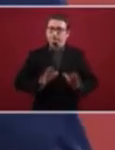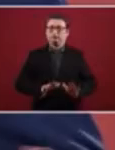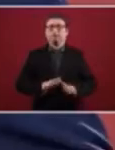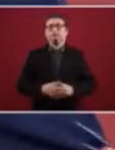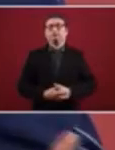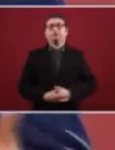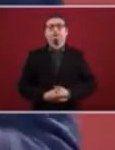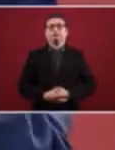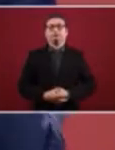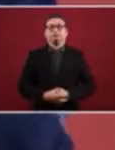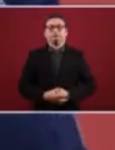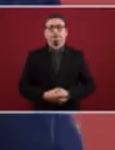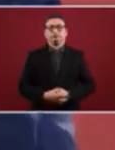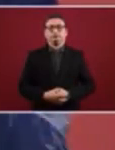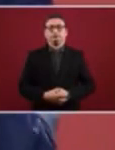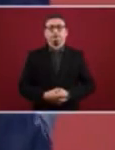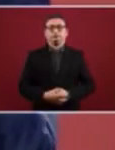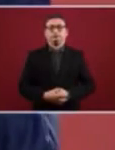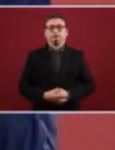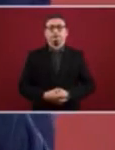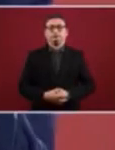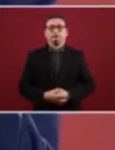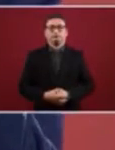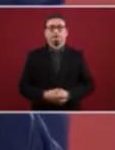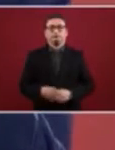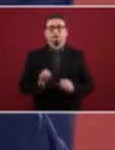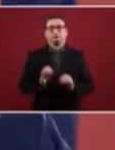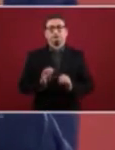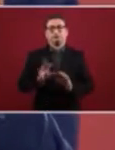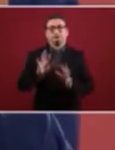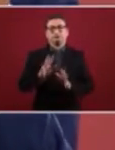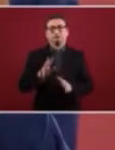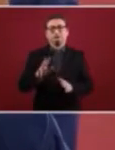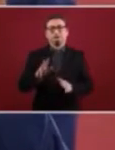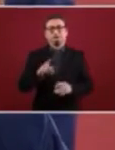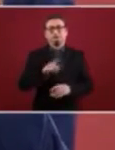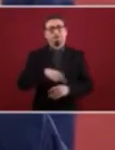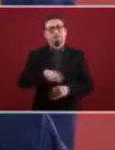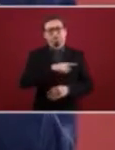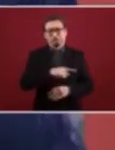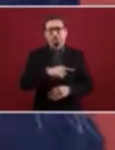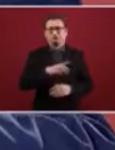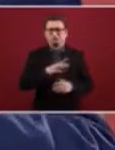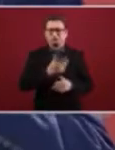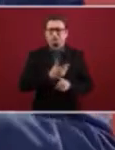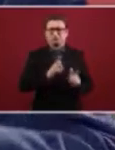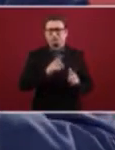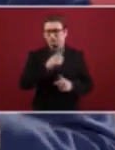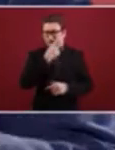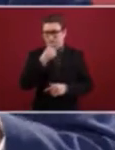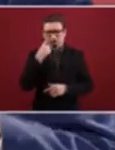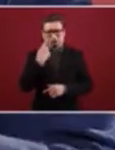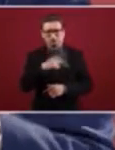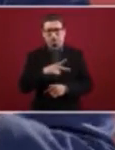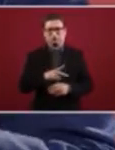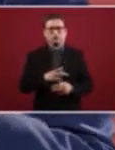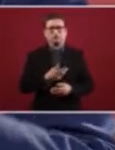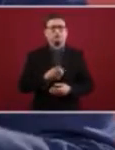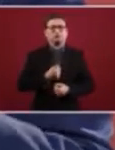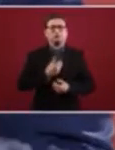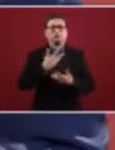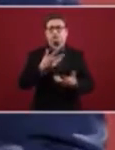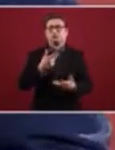y desde luego tienen todo su derecho de manifestarse. Pero yo no voy a dejar de